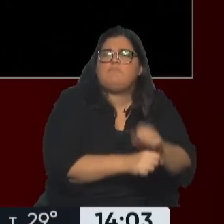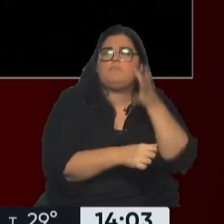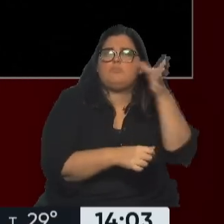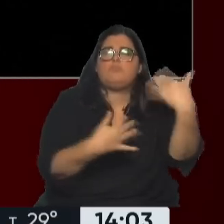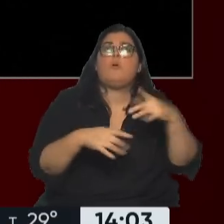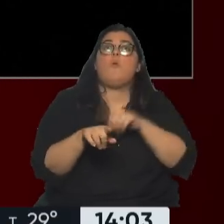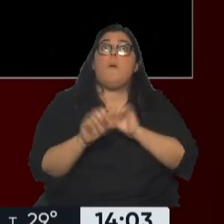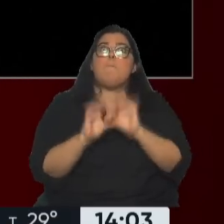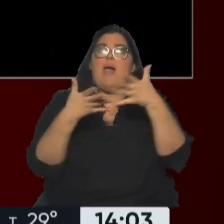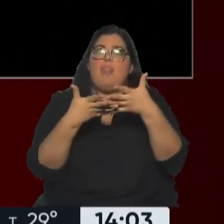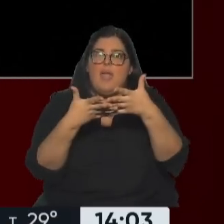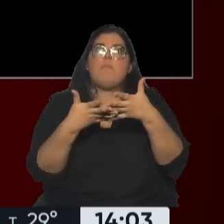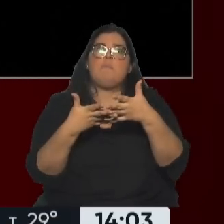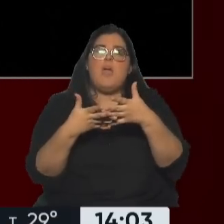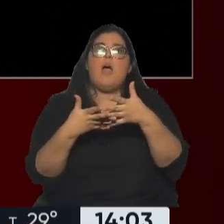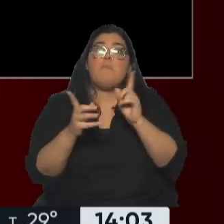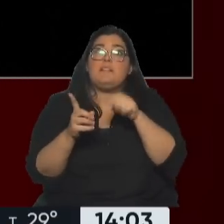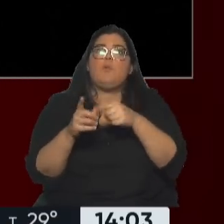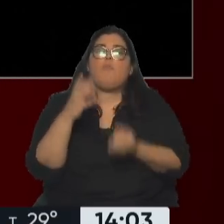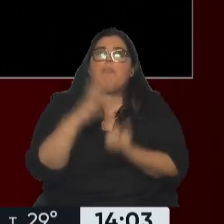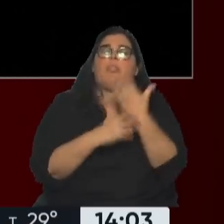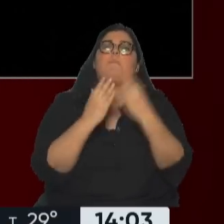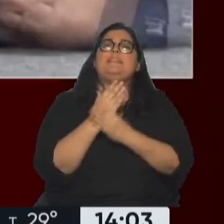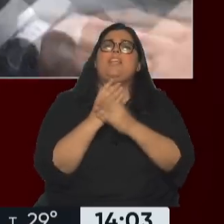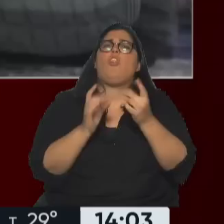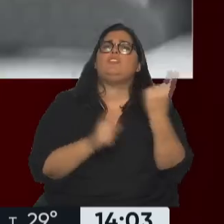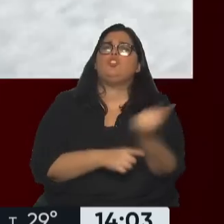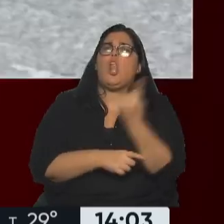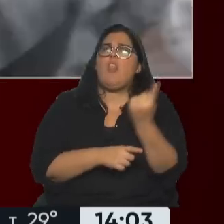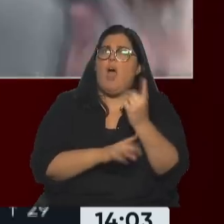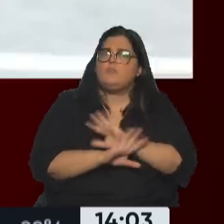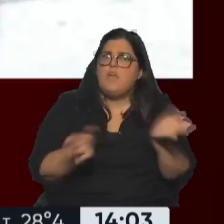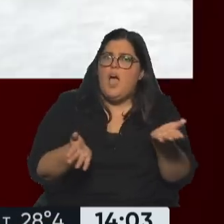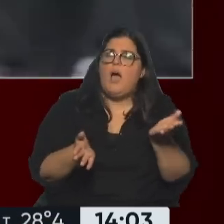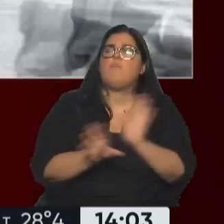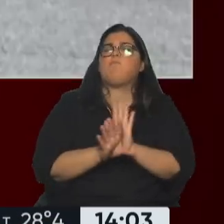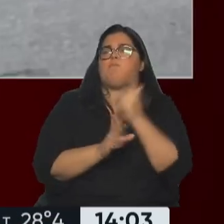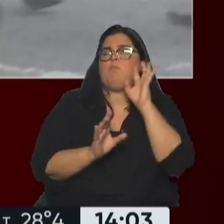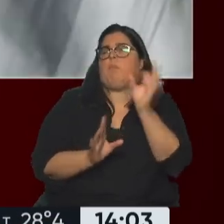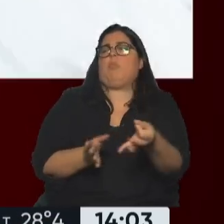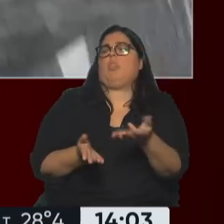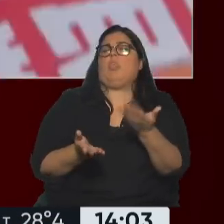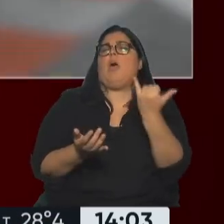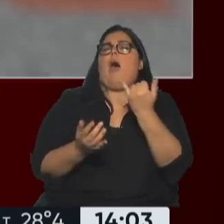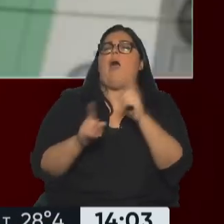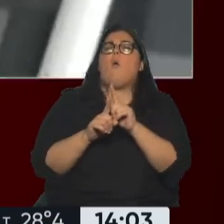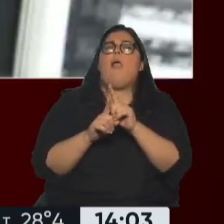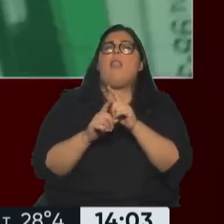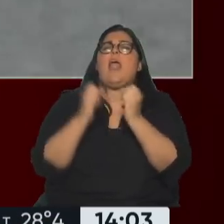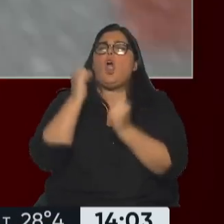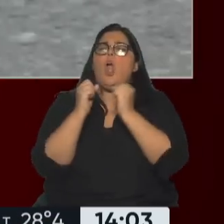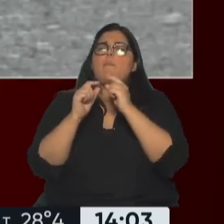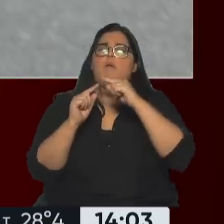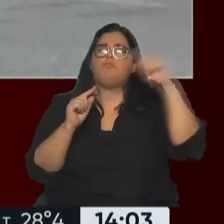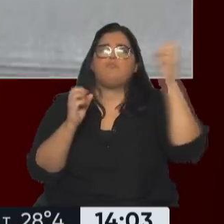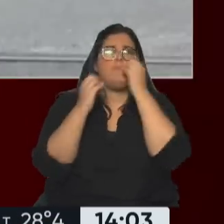la pandemia se creó hasta incluso el Ministerio de Soledad, ¿no? Y esto me parece que, bueno, que habla de, bueno, el indicador económico, crecimiento